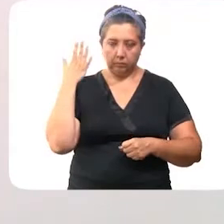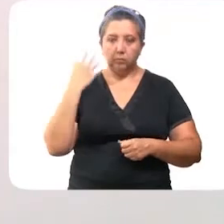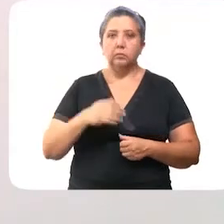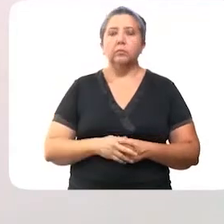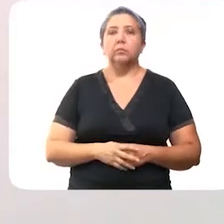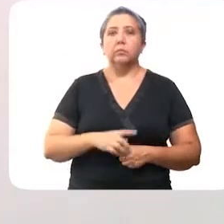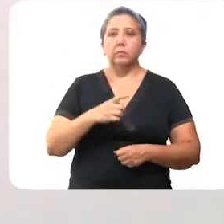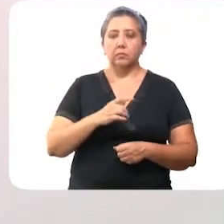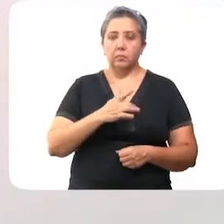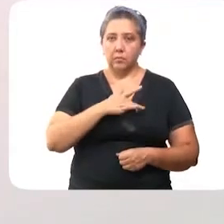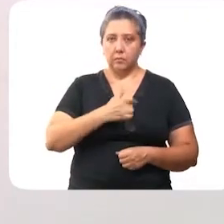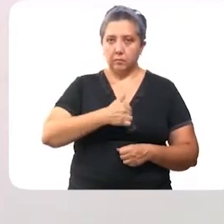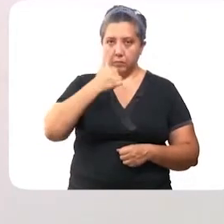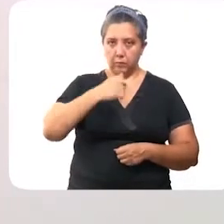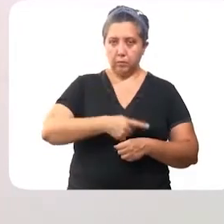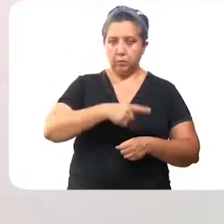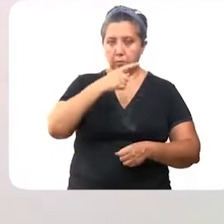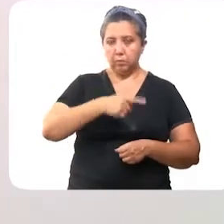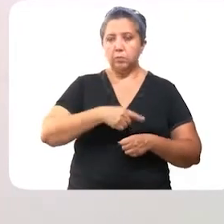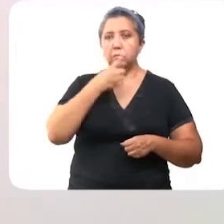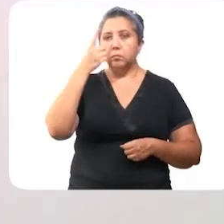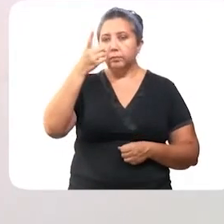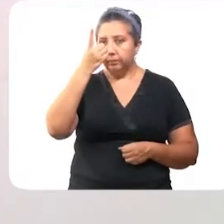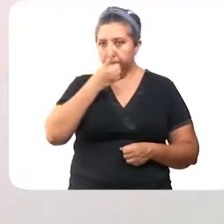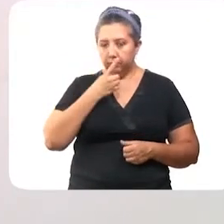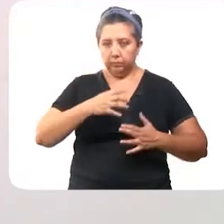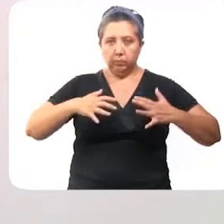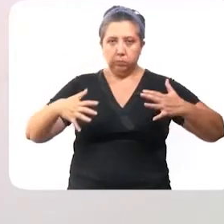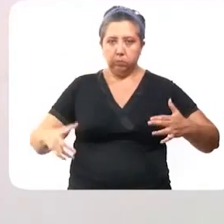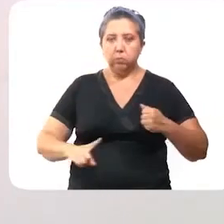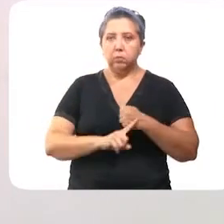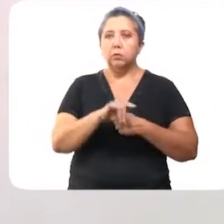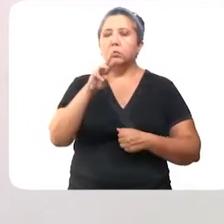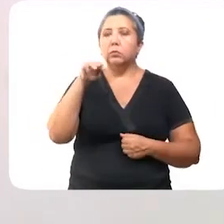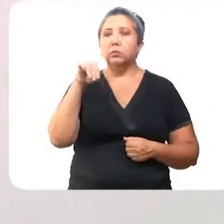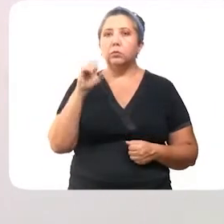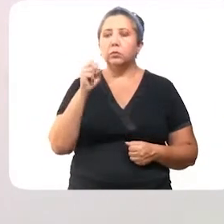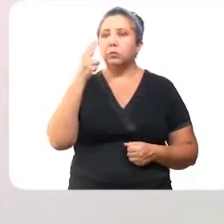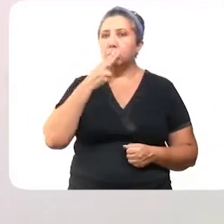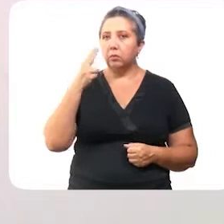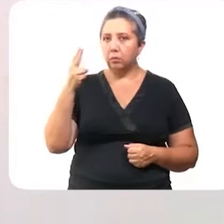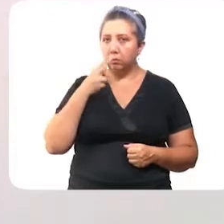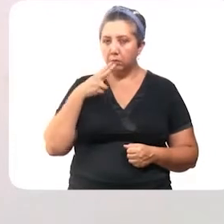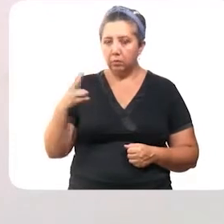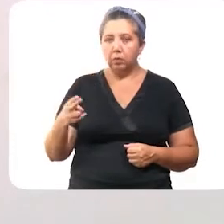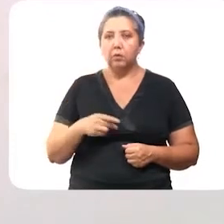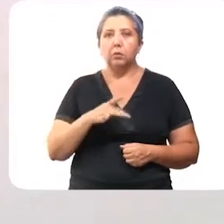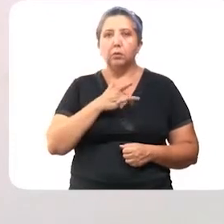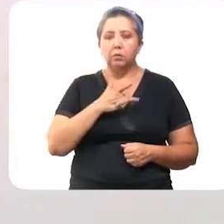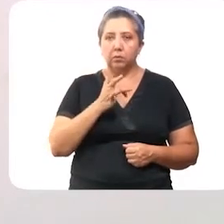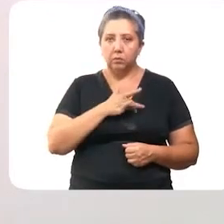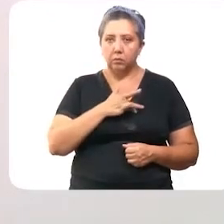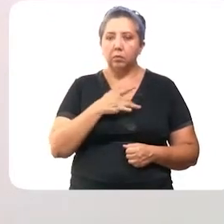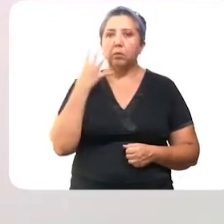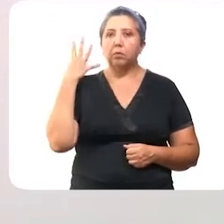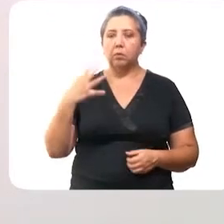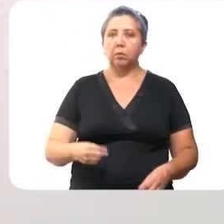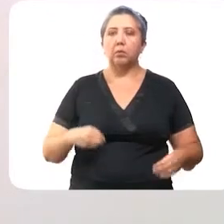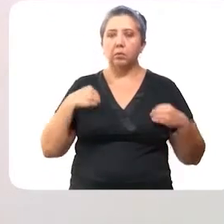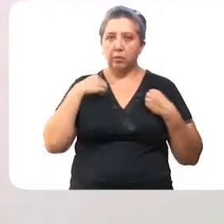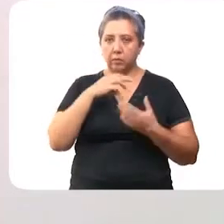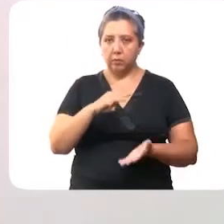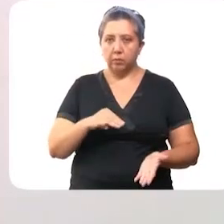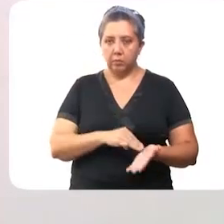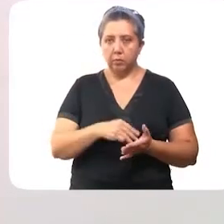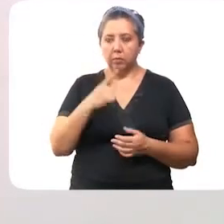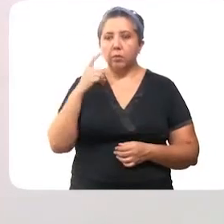fueron hipertensión arterial, diabetes, obesidad, inmunosupresión, tabaquismo y cardiopatía. 4 residían en